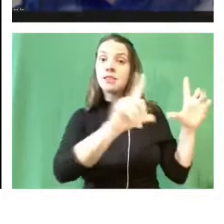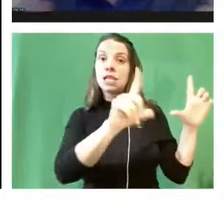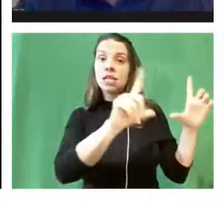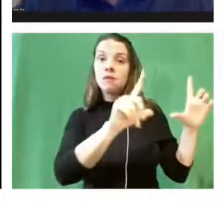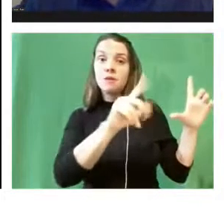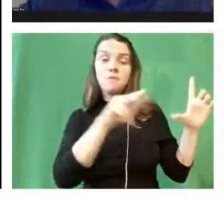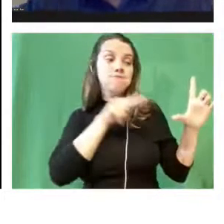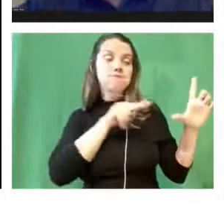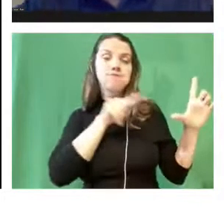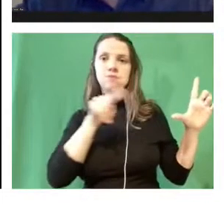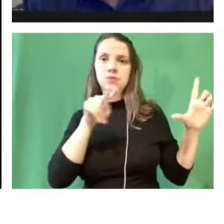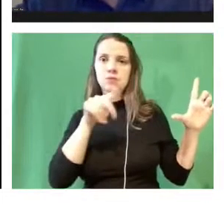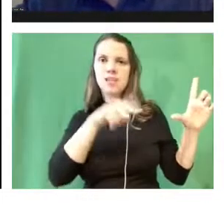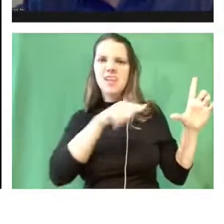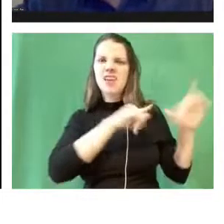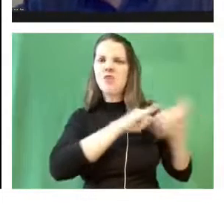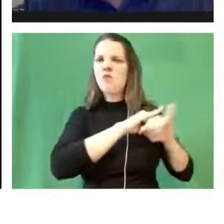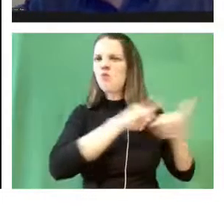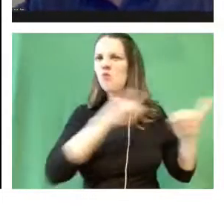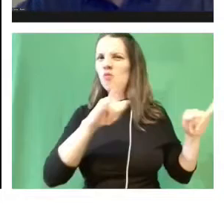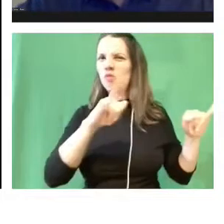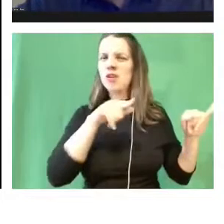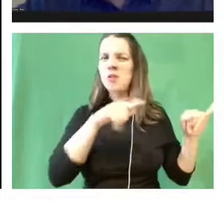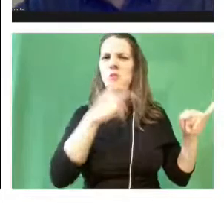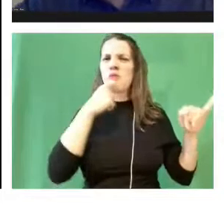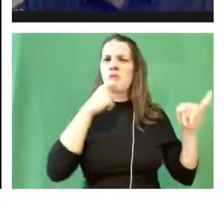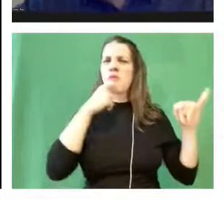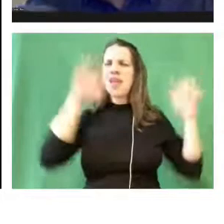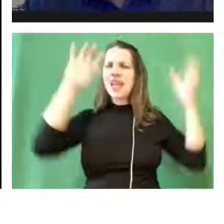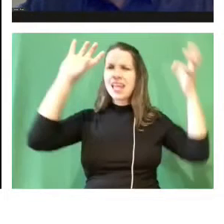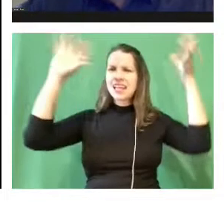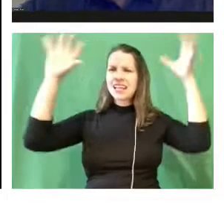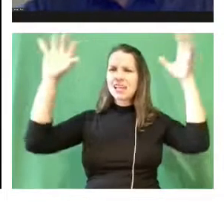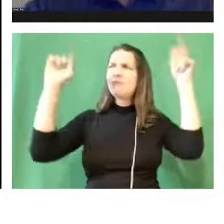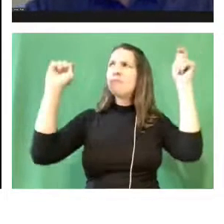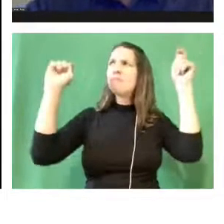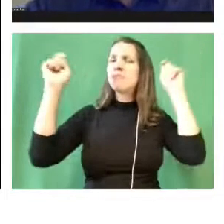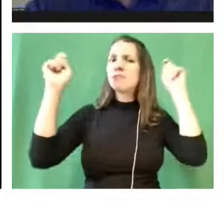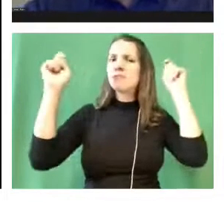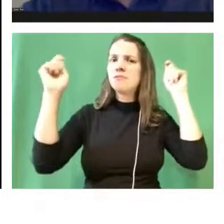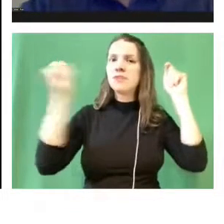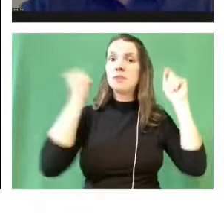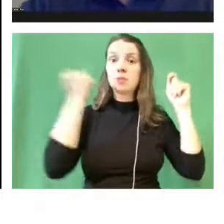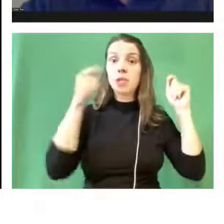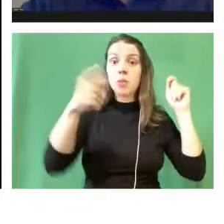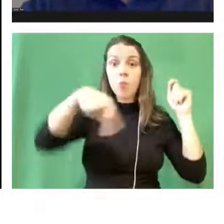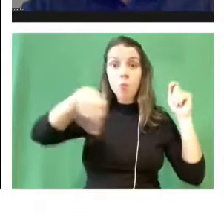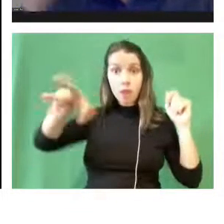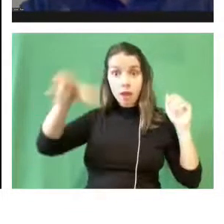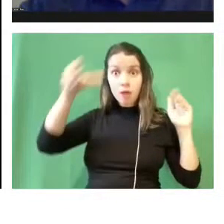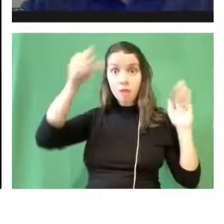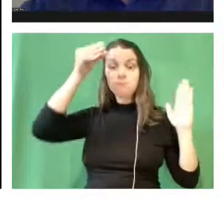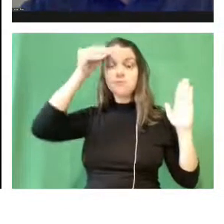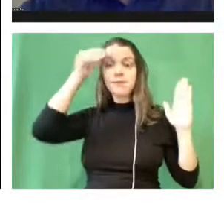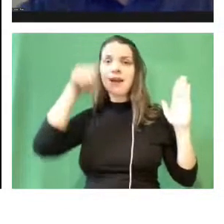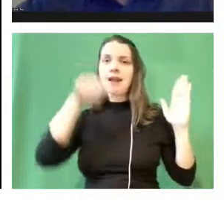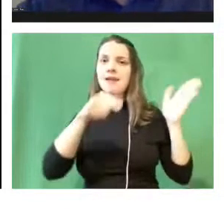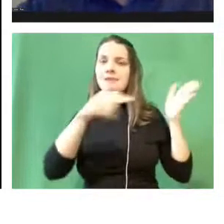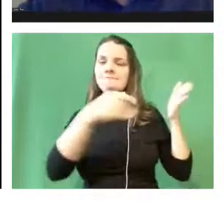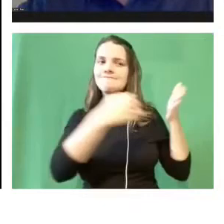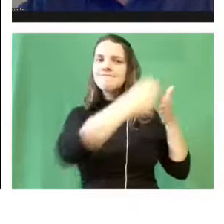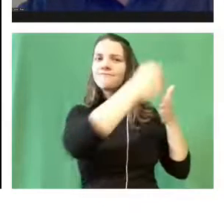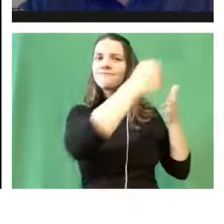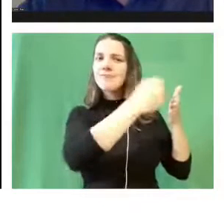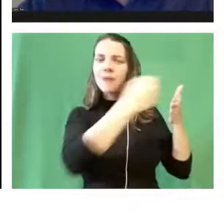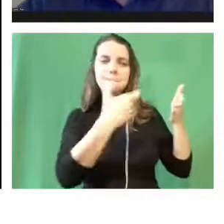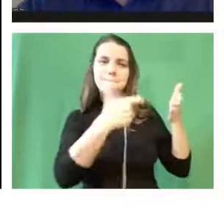que se asocian a cambio climático. Así que yo no voy a hacer uso ni de video ni de imágenes, pero creo que se va a